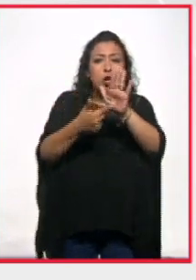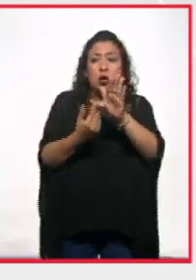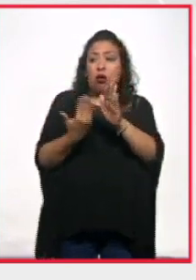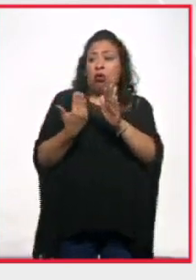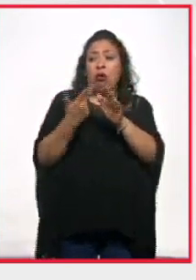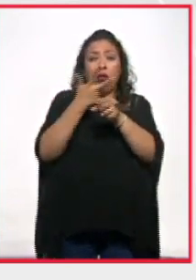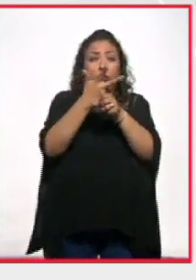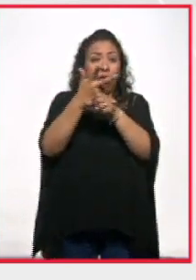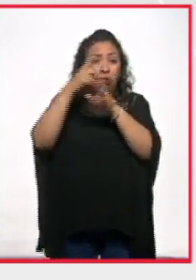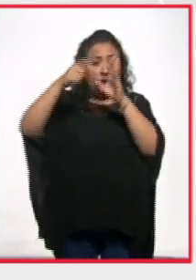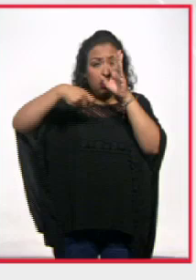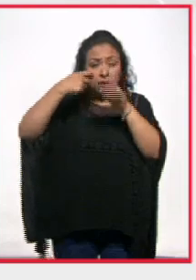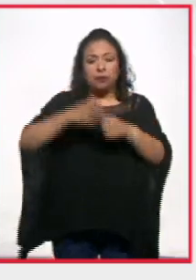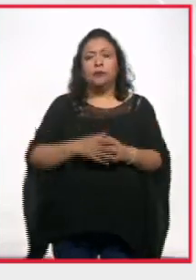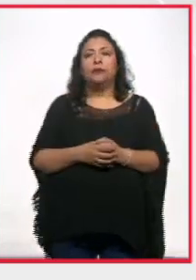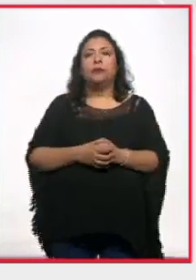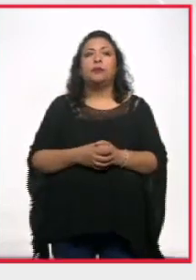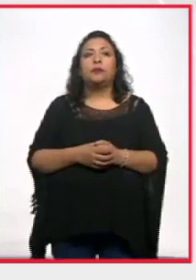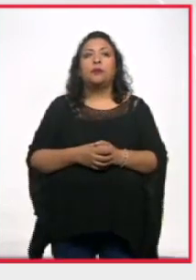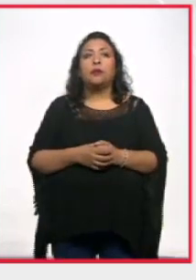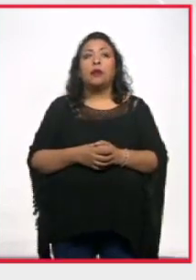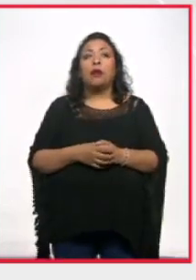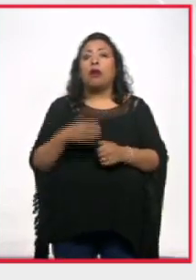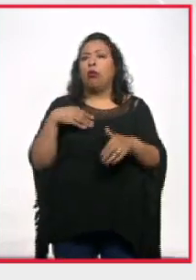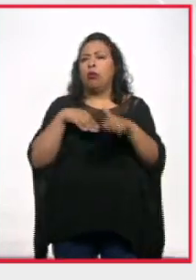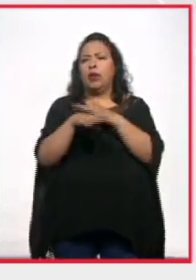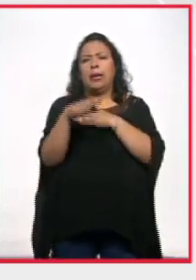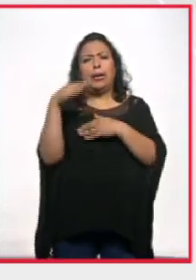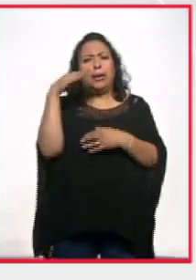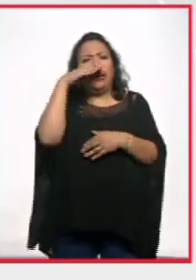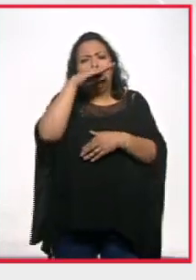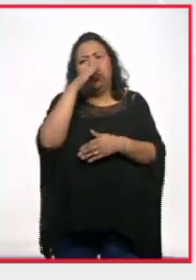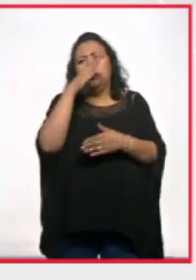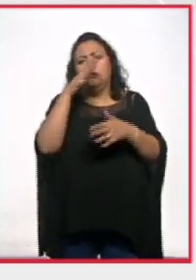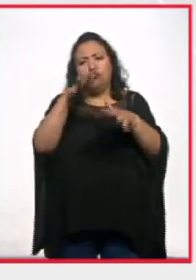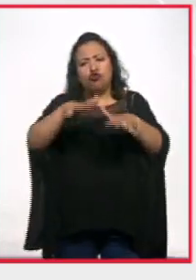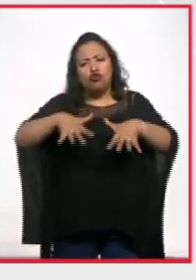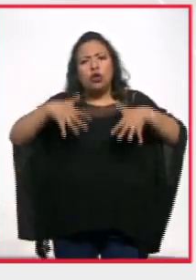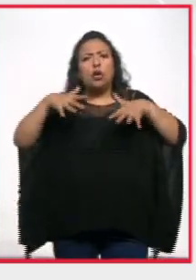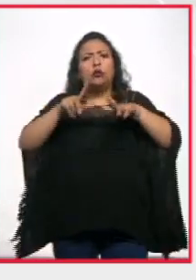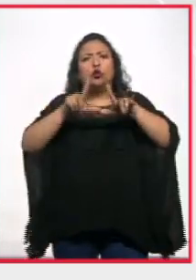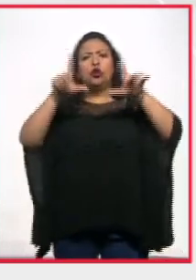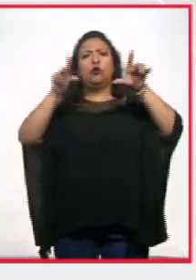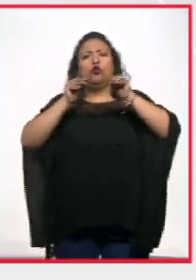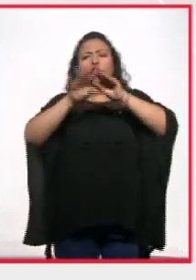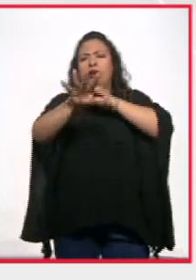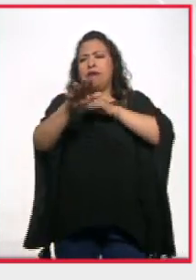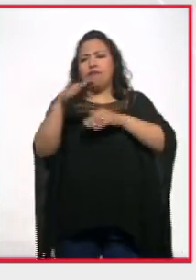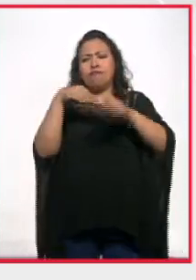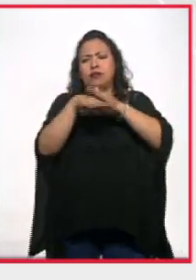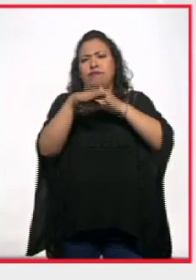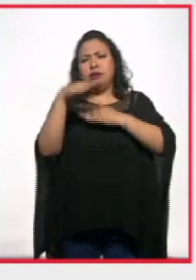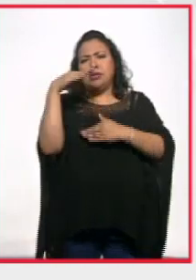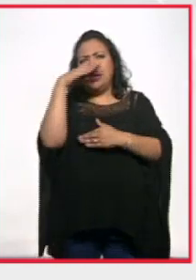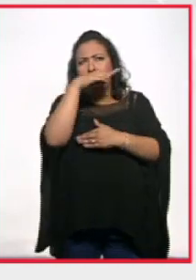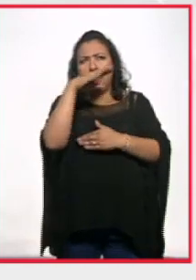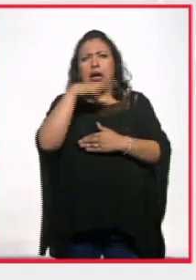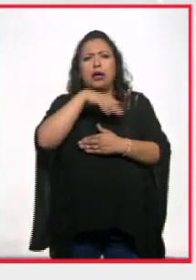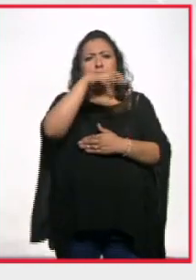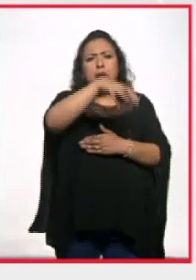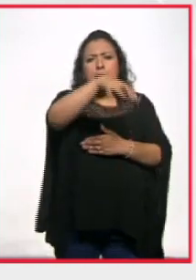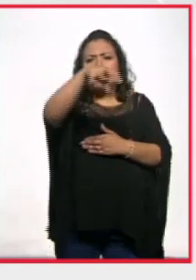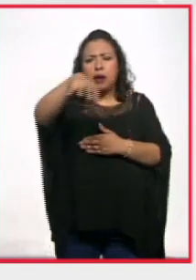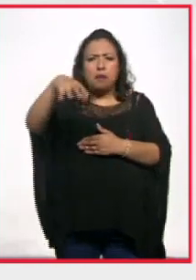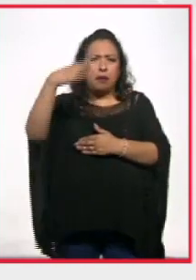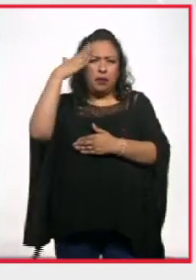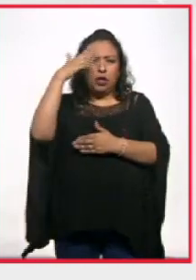reciente manufactura. Es de acceso gratuito a todas sus funciones y tendremos sedes